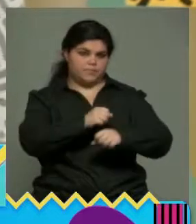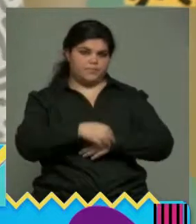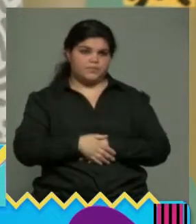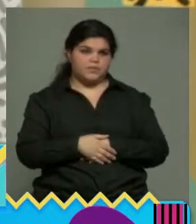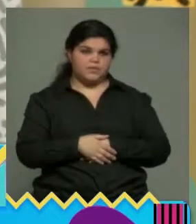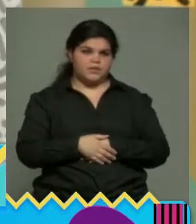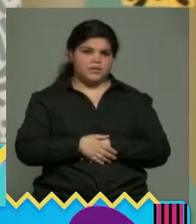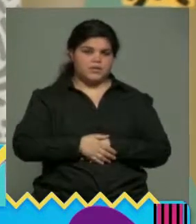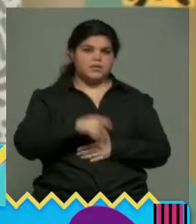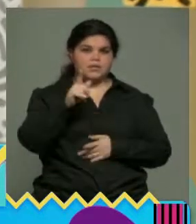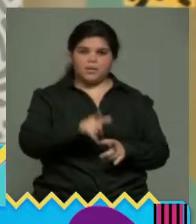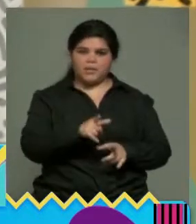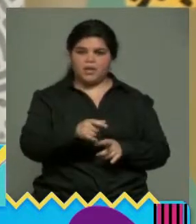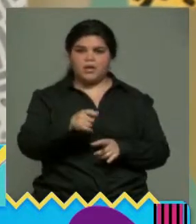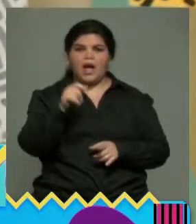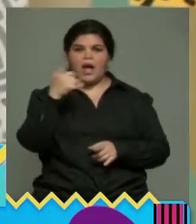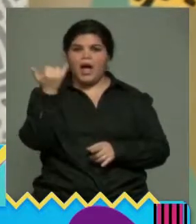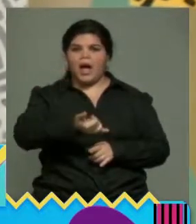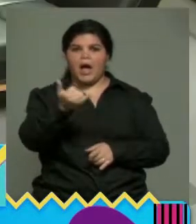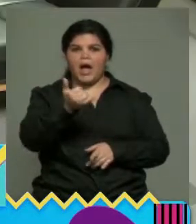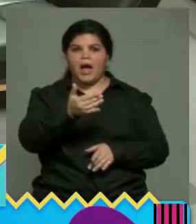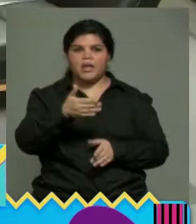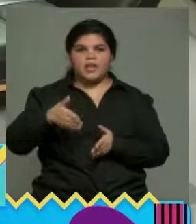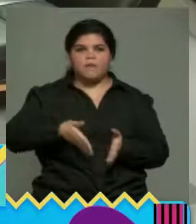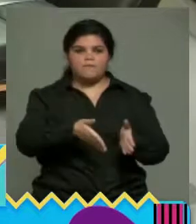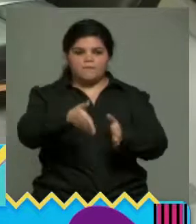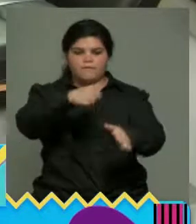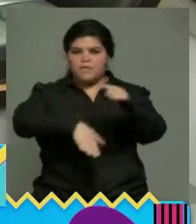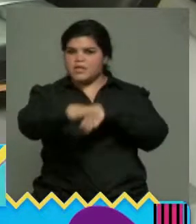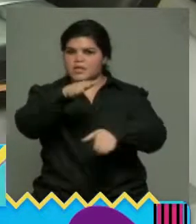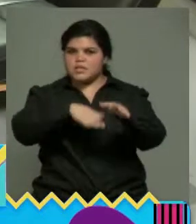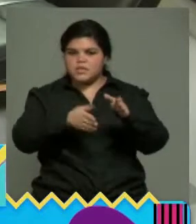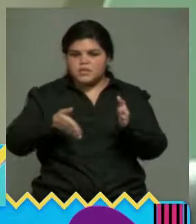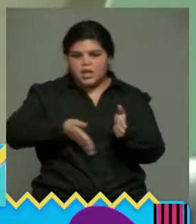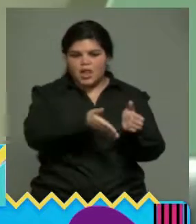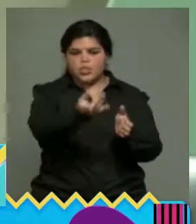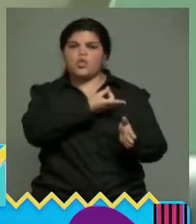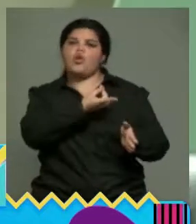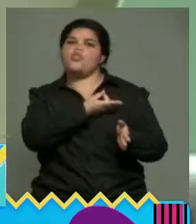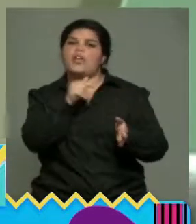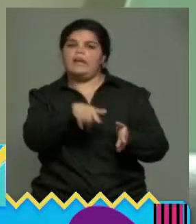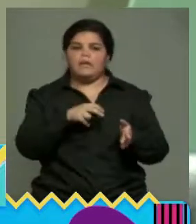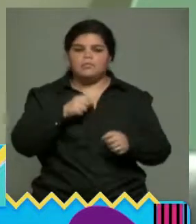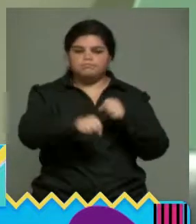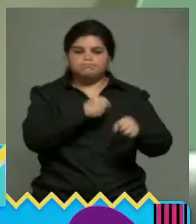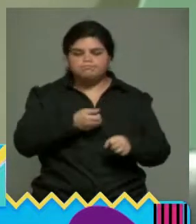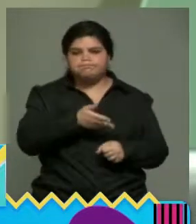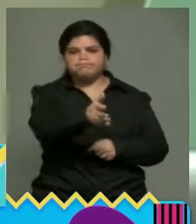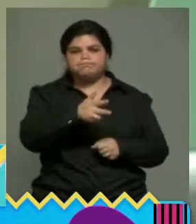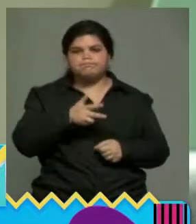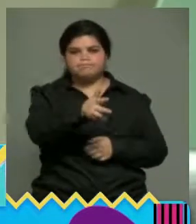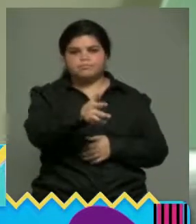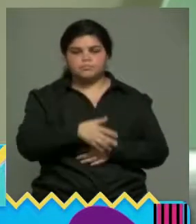bicisendas necesarias también dentro de la ciudad. Se está armando una red, nosotros tenemos pensado la red en